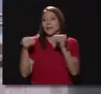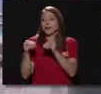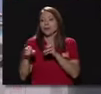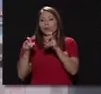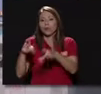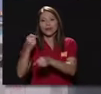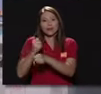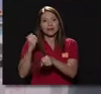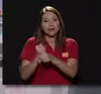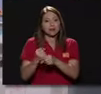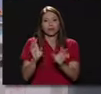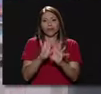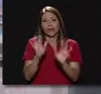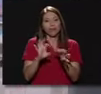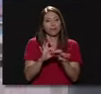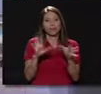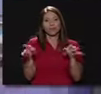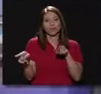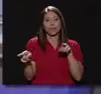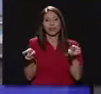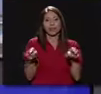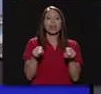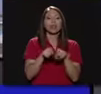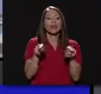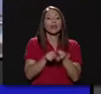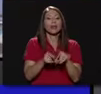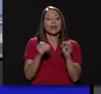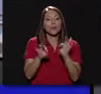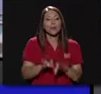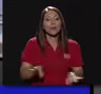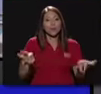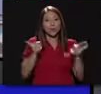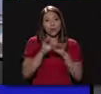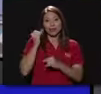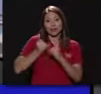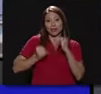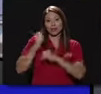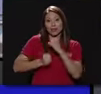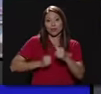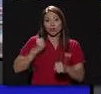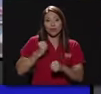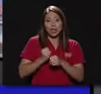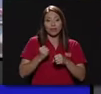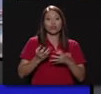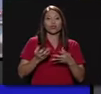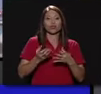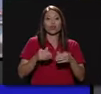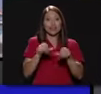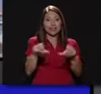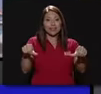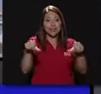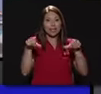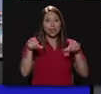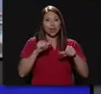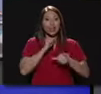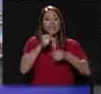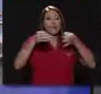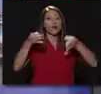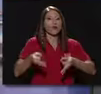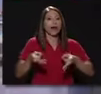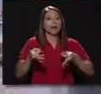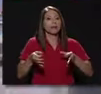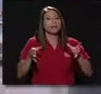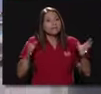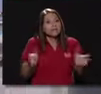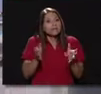en empleo. Y otra cosa importante también ha sido que en los últimos años el dinamismo que ha tenido el sector informal,